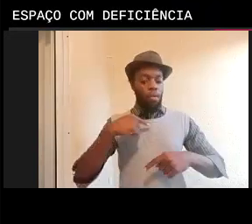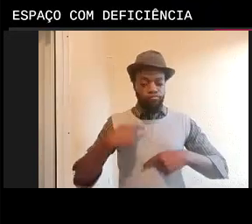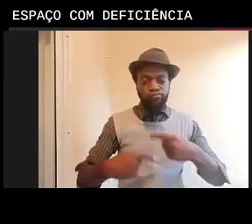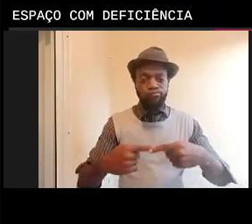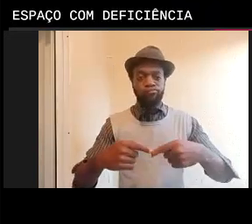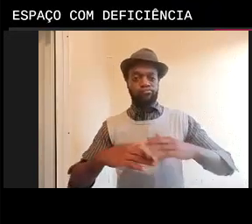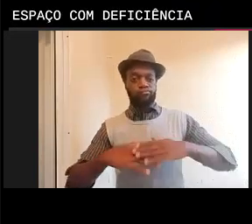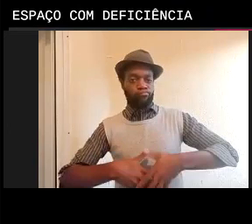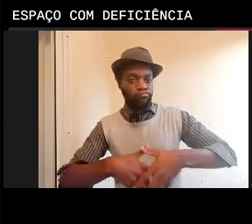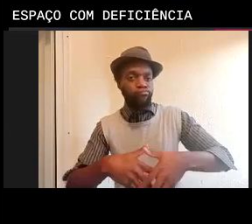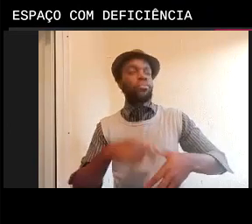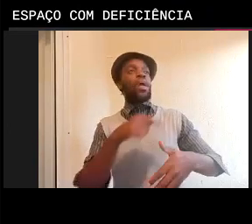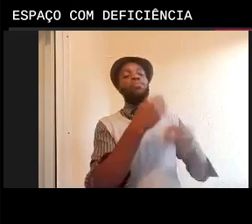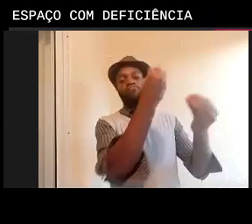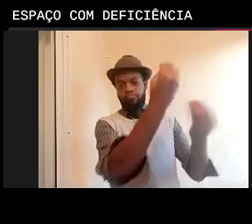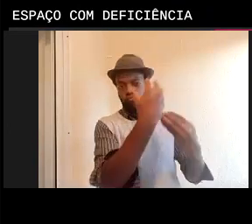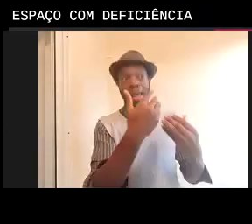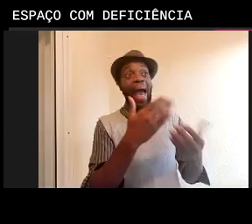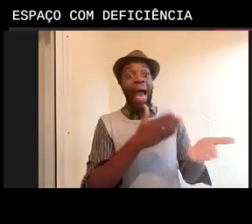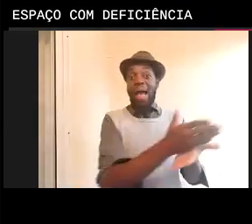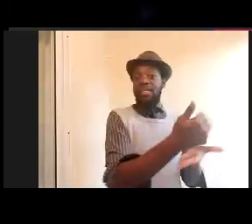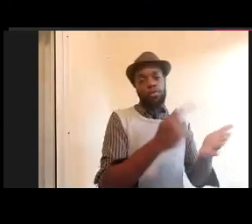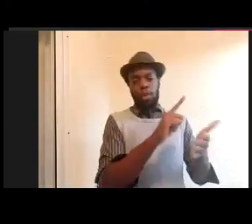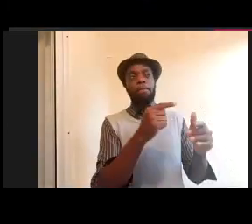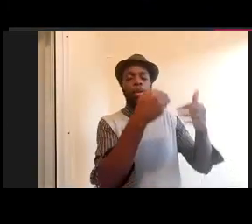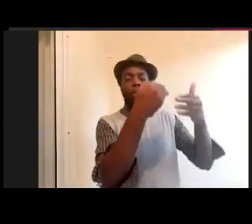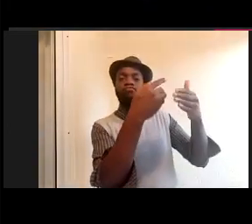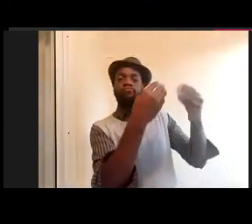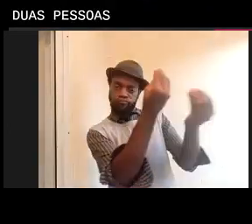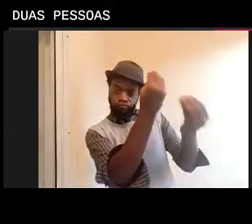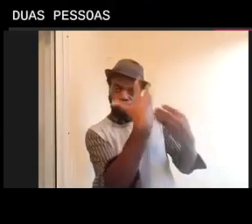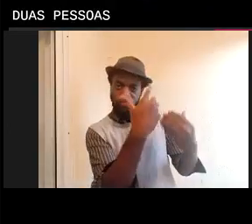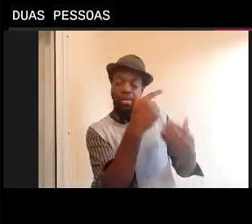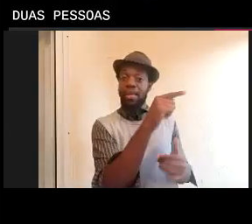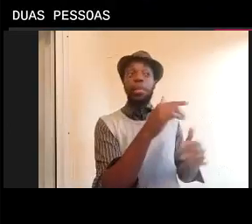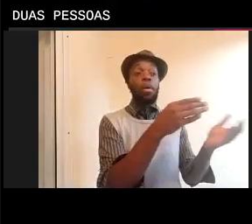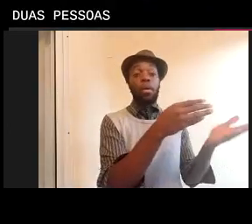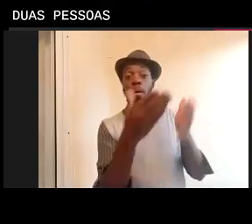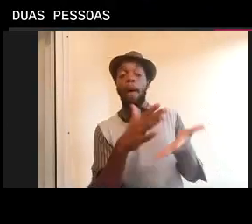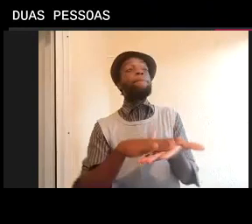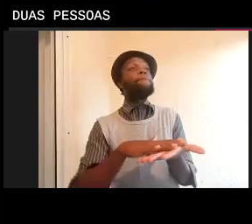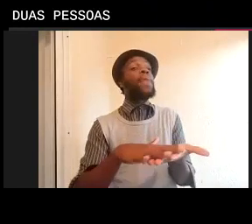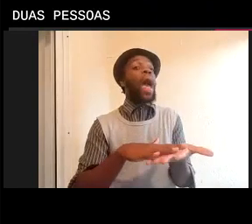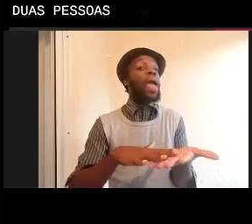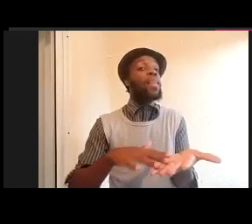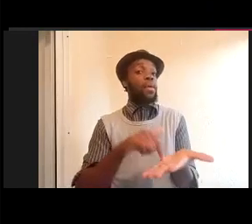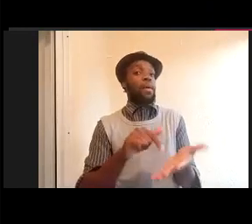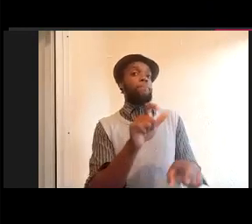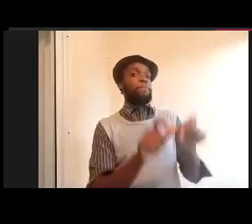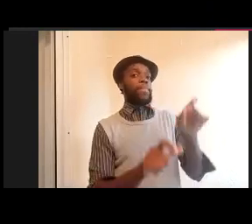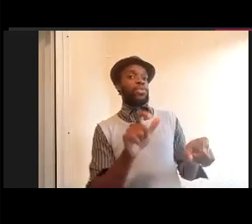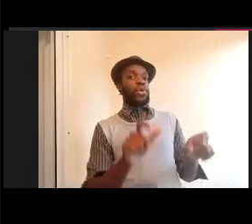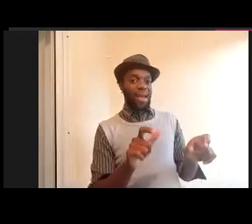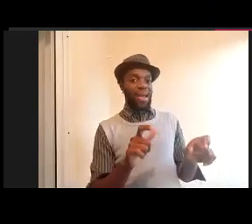un catálogo de métodos anticonceptivos en braille para personas con discapacidad